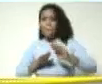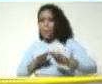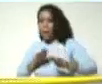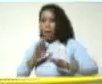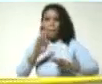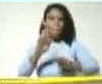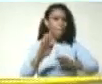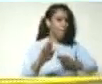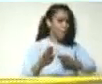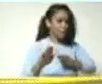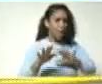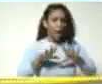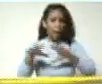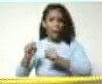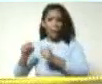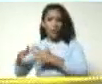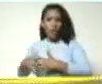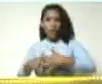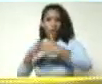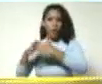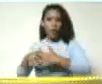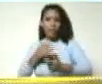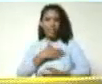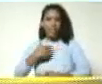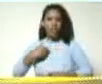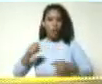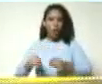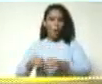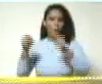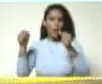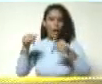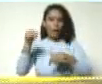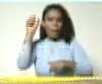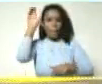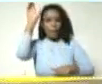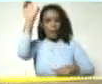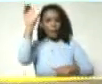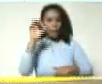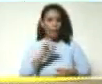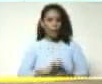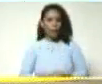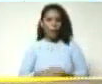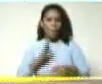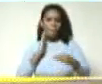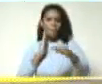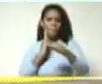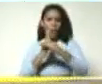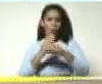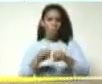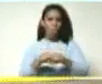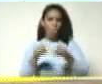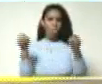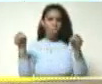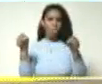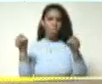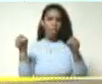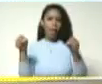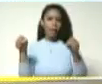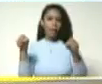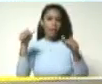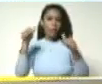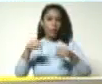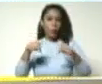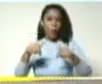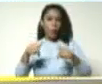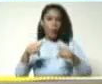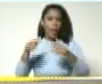el imperialismo norteamericano pretendió destruir a nuestra patria con la charla y aparece yo Eva y de